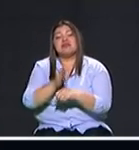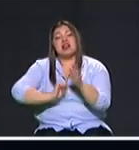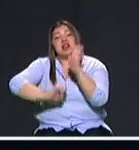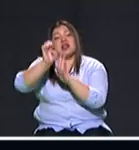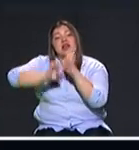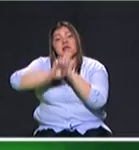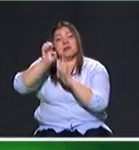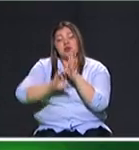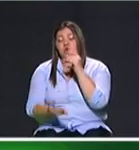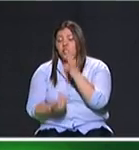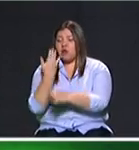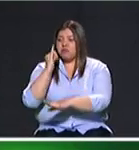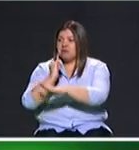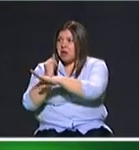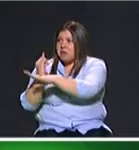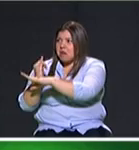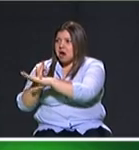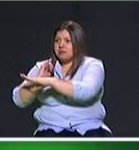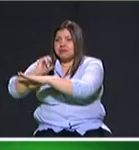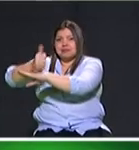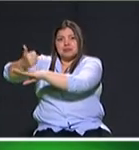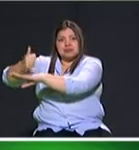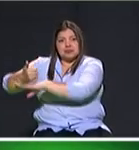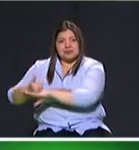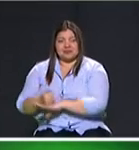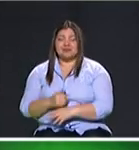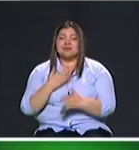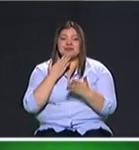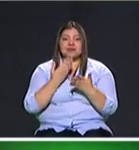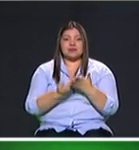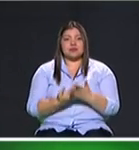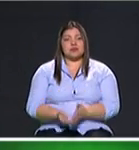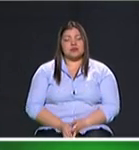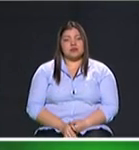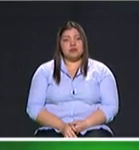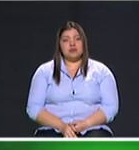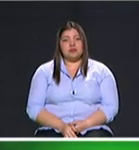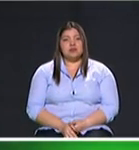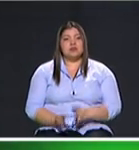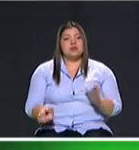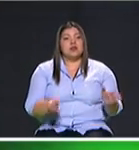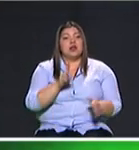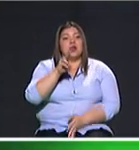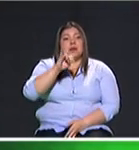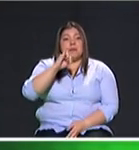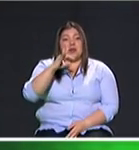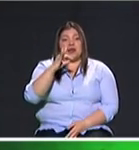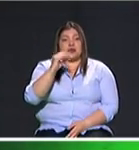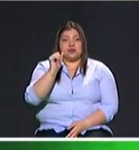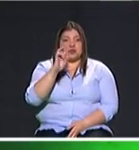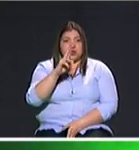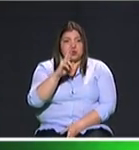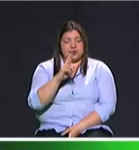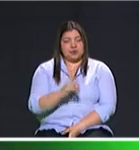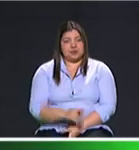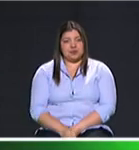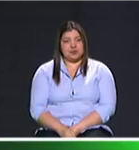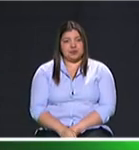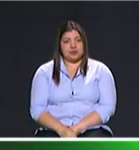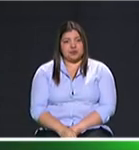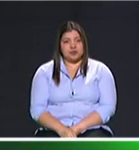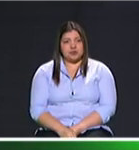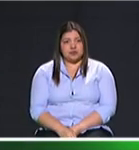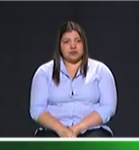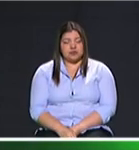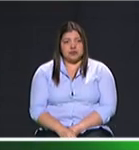y con nuevas instituciones gracias al candidato y ahora vamos con víctor correa el candidato del polo democrático con el finalizamos esta de esa pregunta